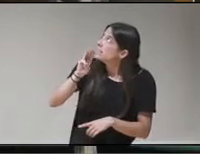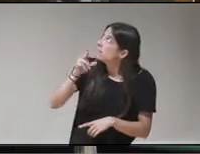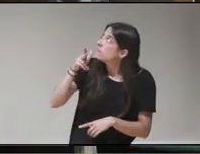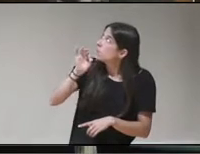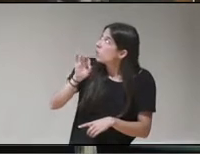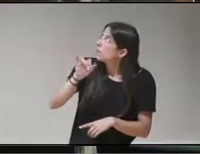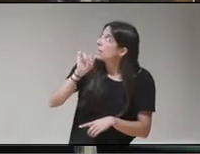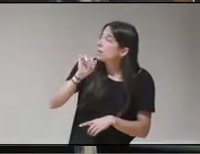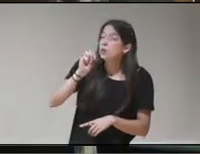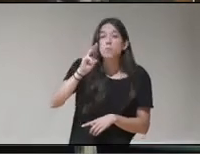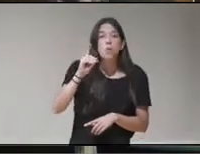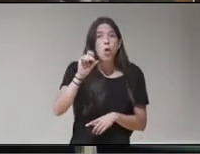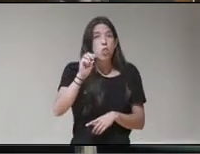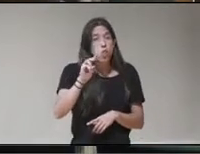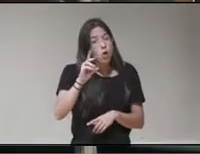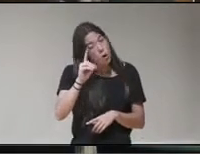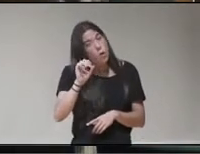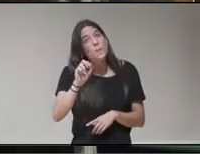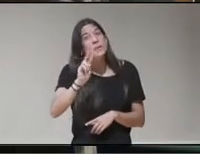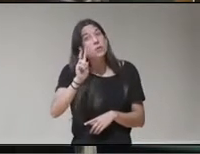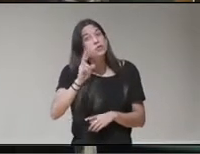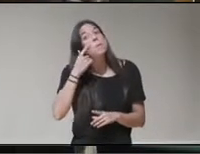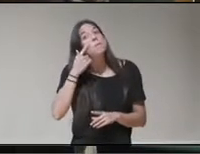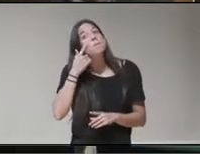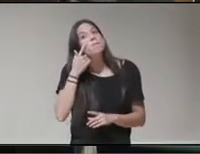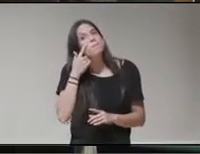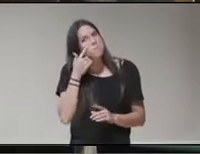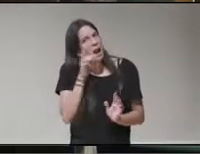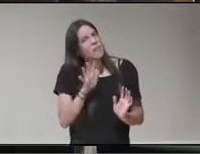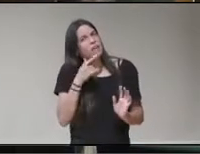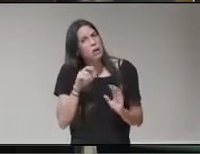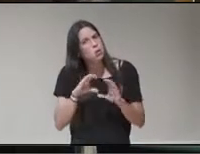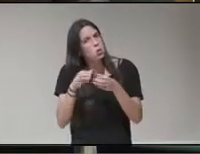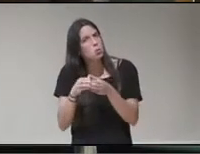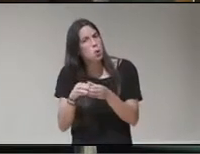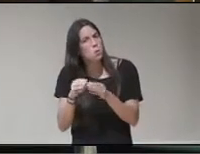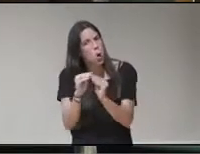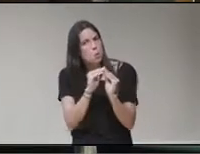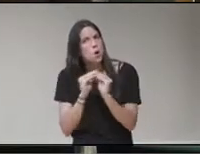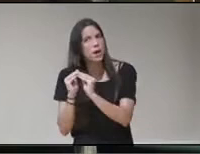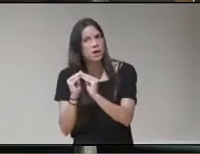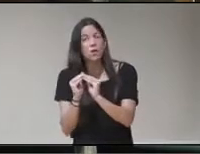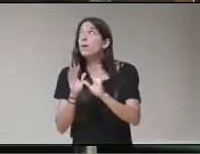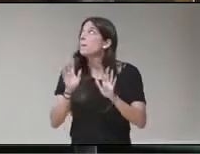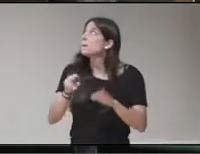homogéneo, ¿de acuerdo? Pero miovirus, que son los virus con cola,